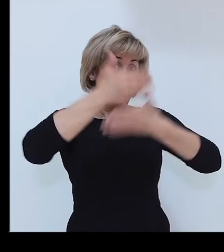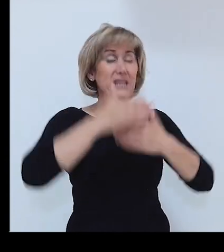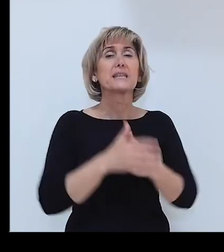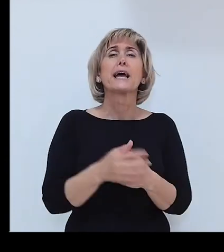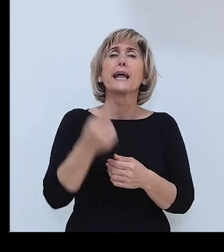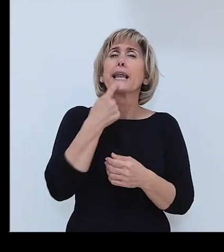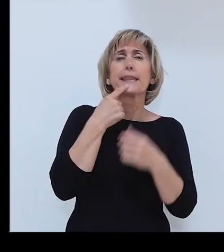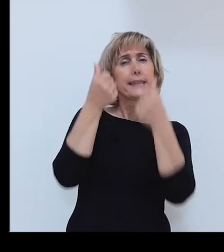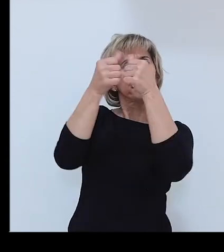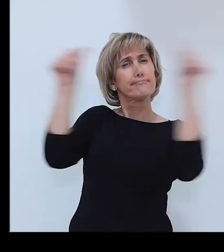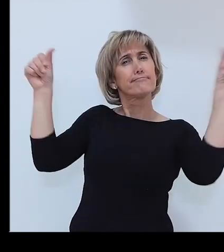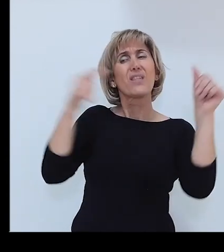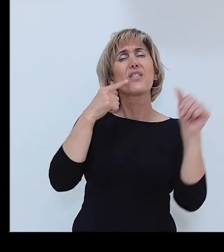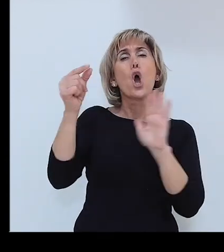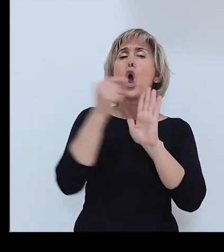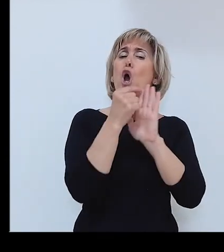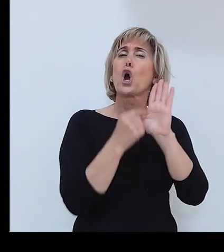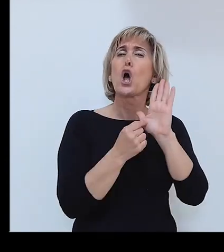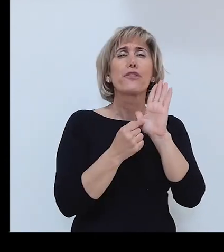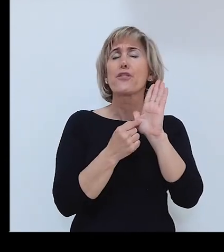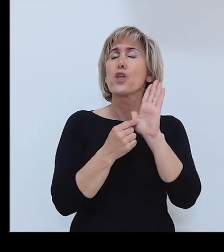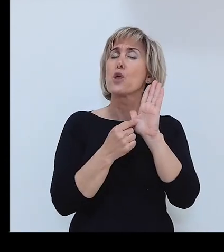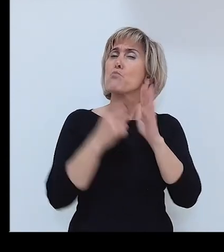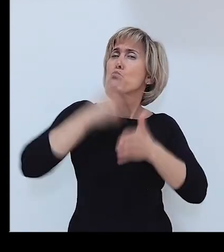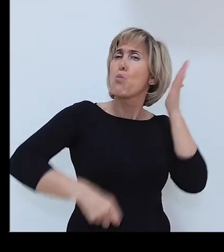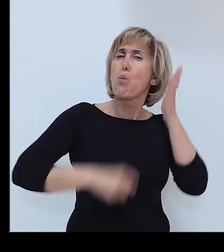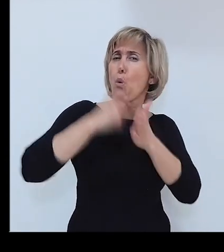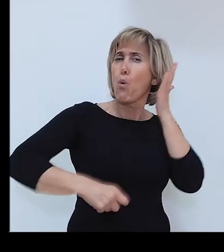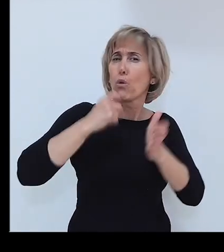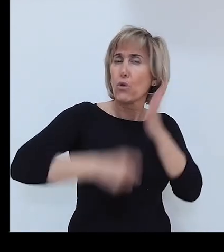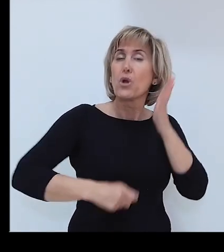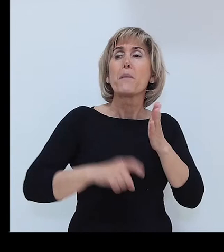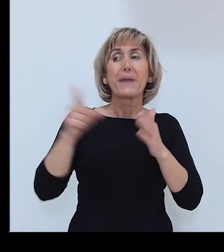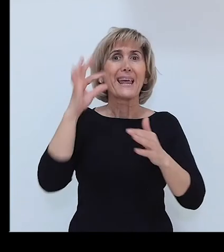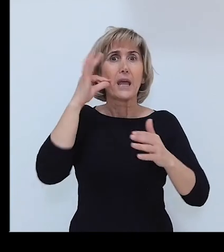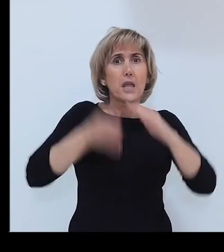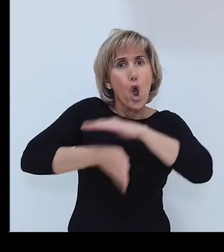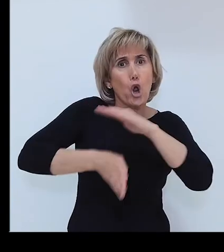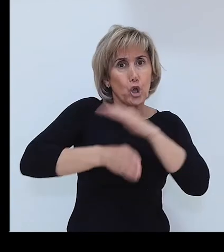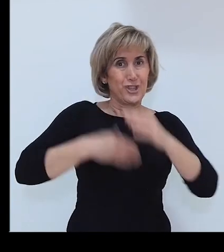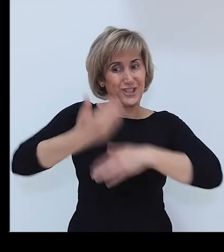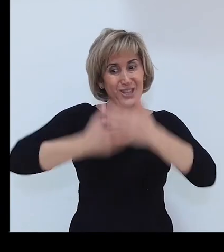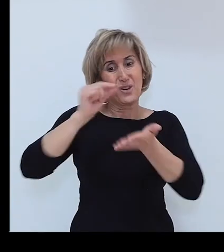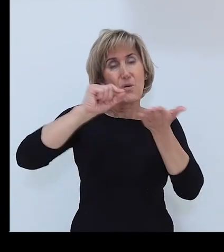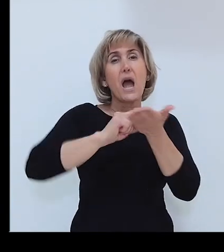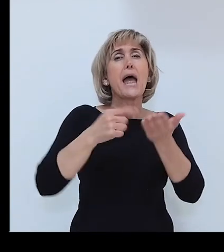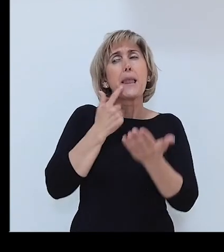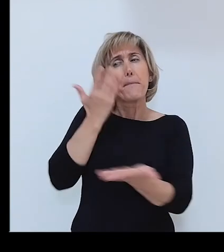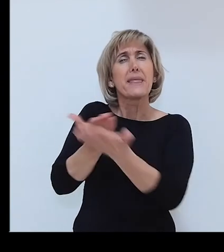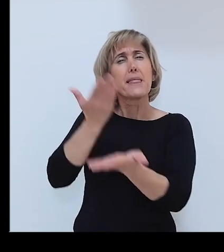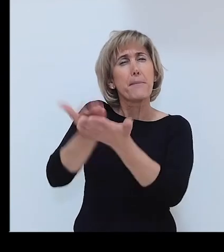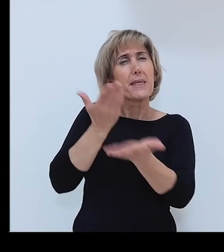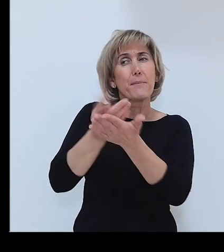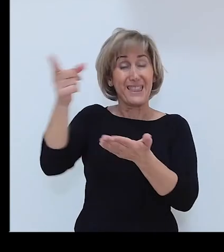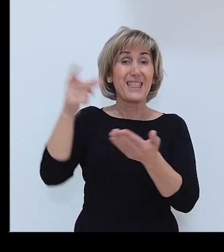of Political Economics, que le pusieron como condiciones muy extremas para poder seguir adelante. Es